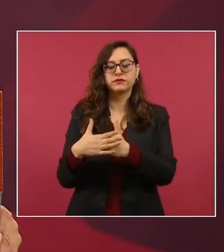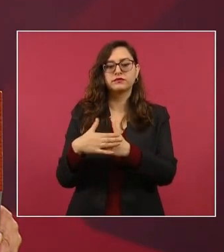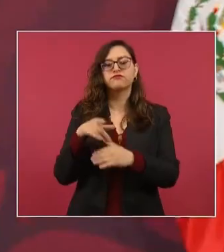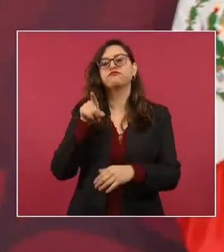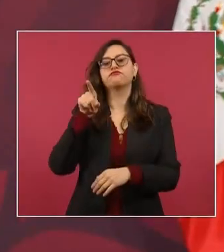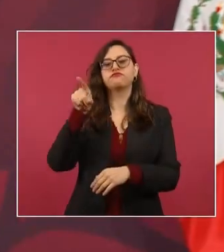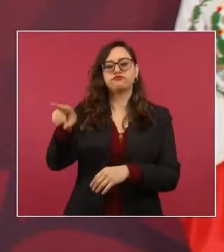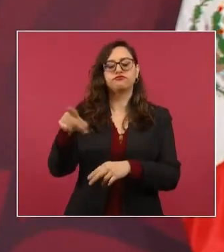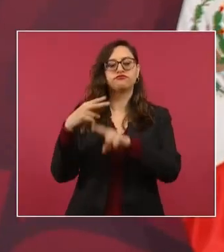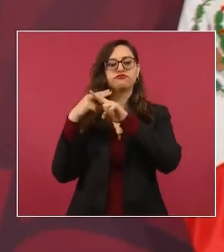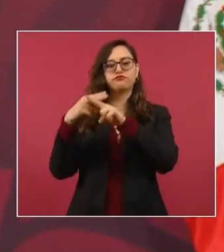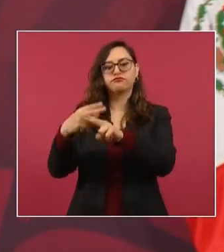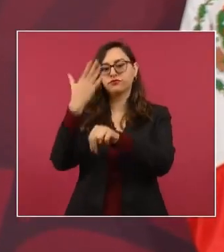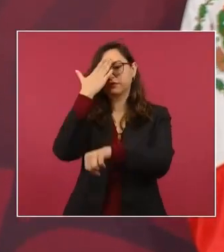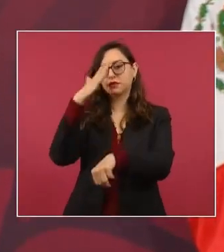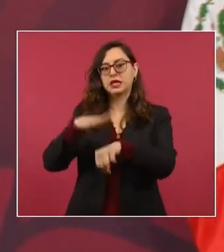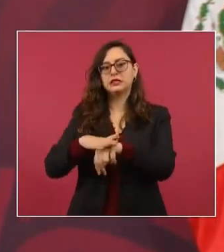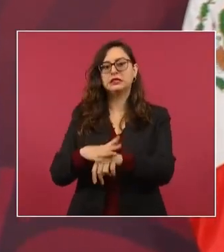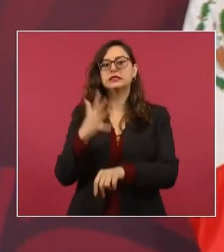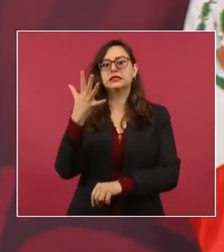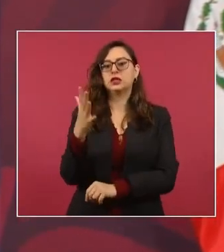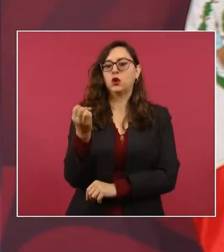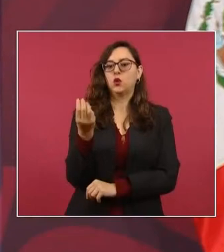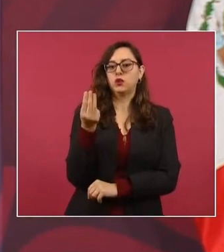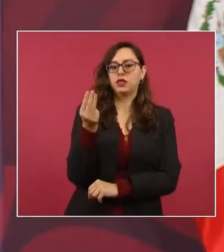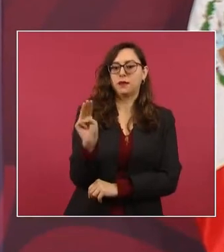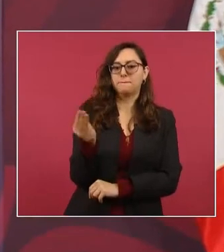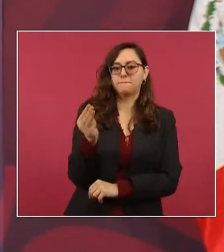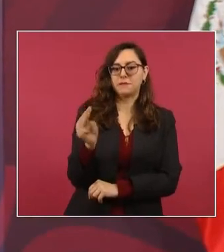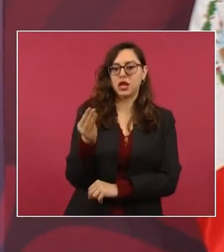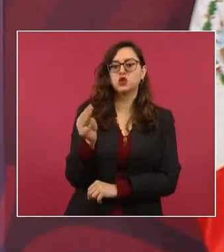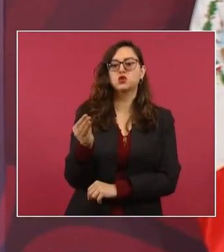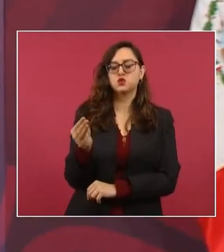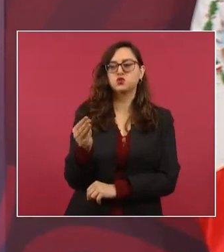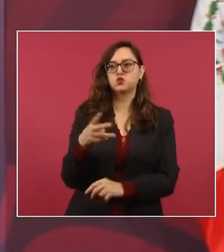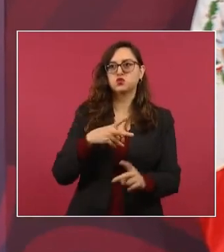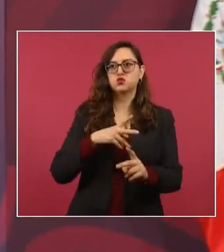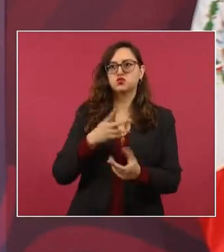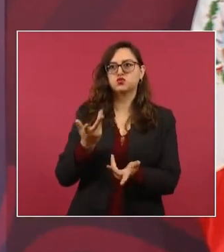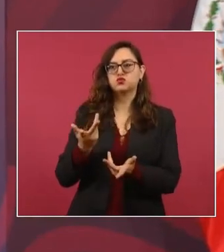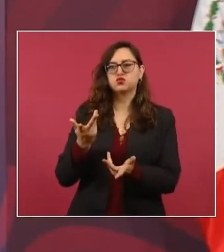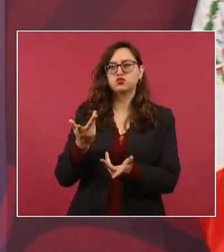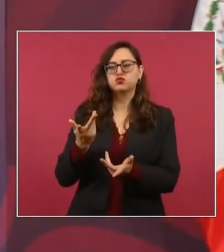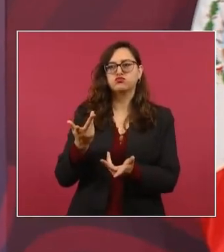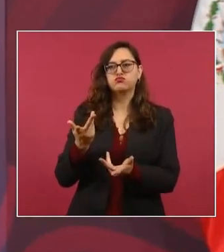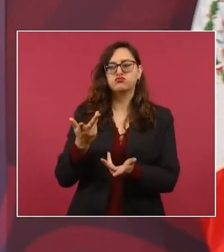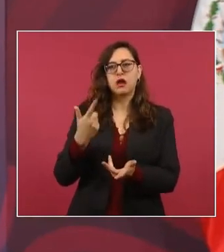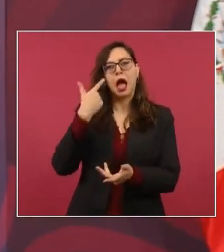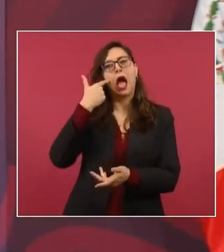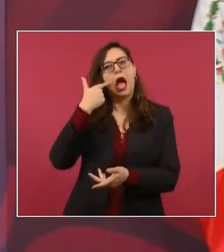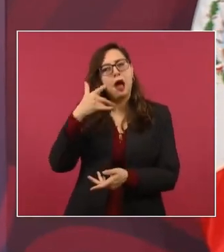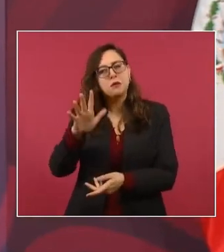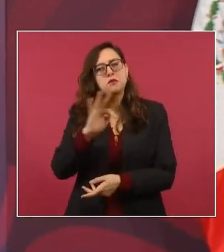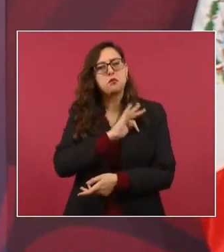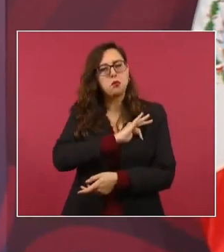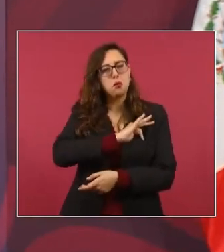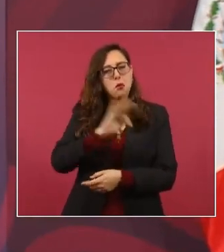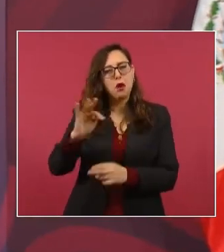la conmemoración del día 5 de mayo. Vamos a ver si